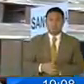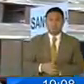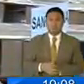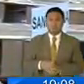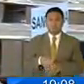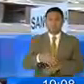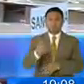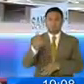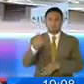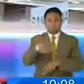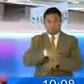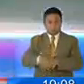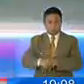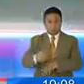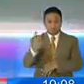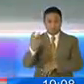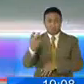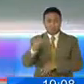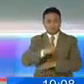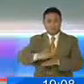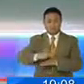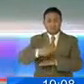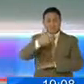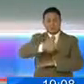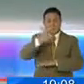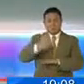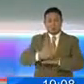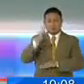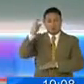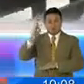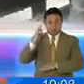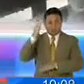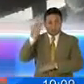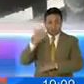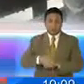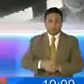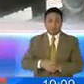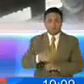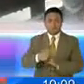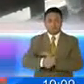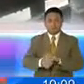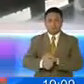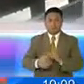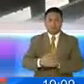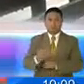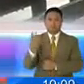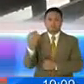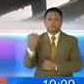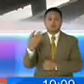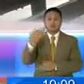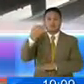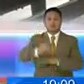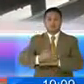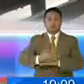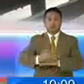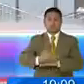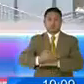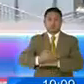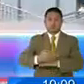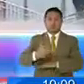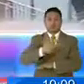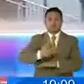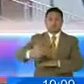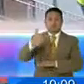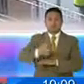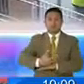Ríos, 12 a Azuay, 13 Chimborazo, Tunguragua, Santo Domingo y Galápagos. El 14, Cotopaxi, Carchi, Bolívar,